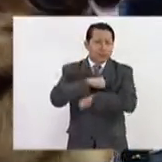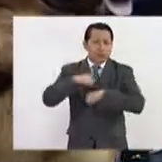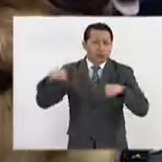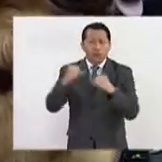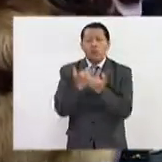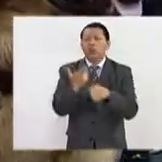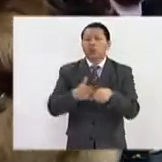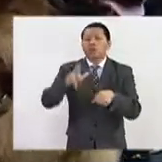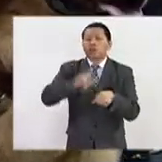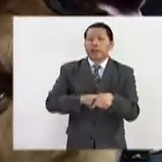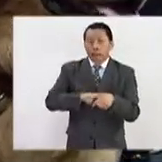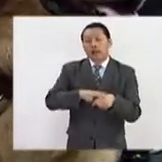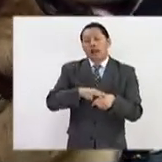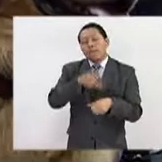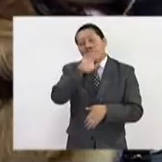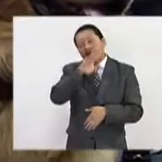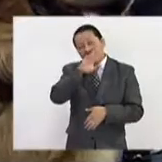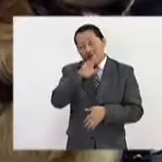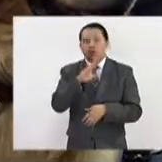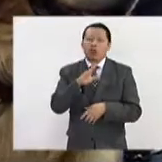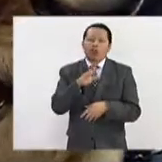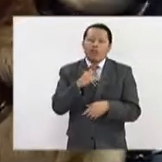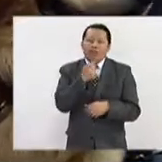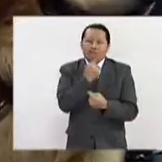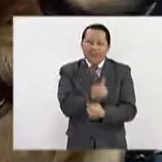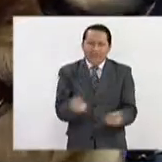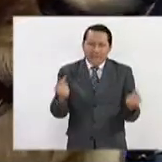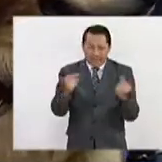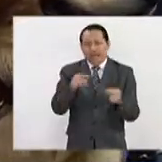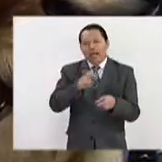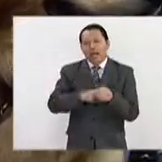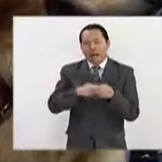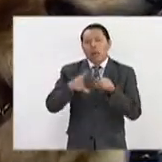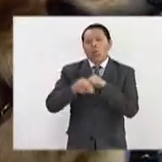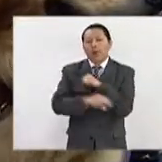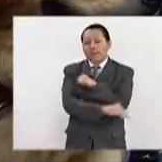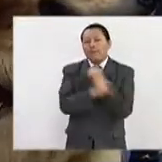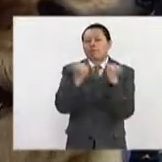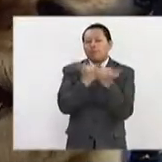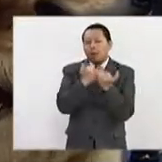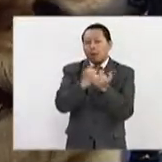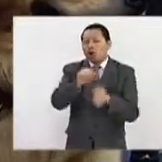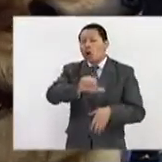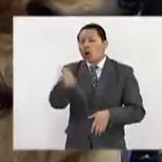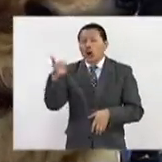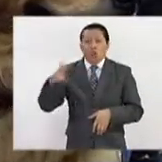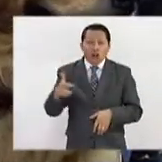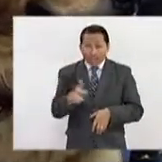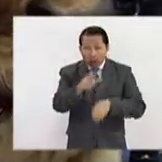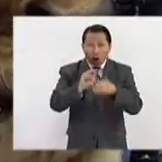materno infantil también en Coajimalpa. Anteriormente también ha participado en desbordamientos de ríos